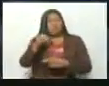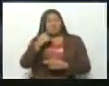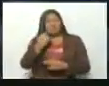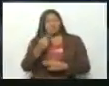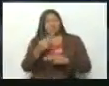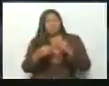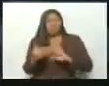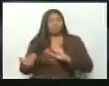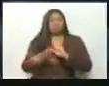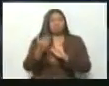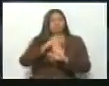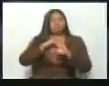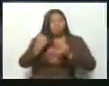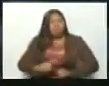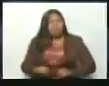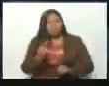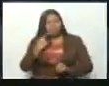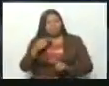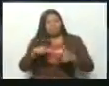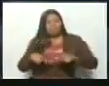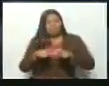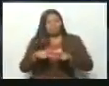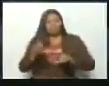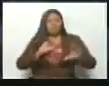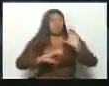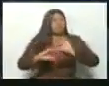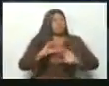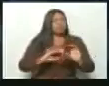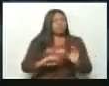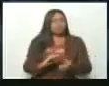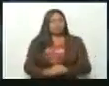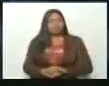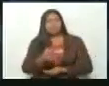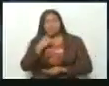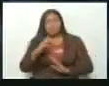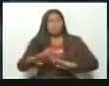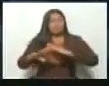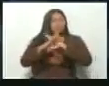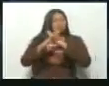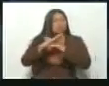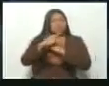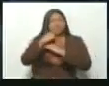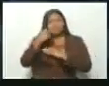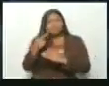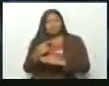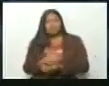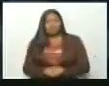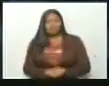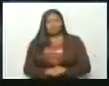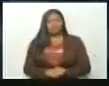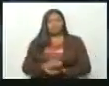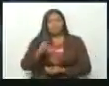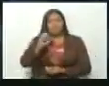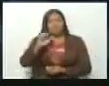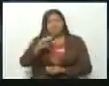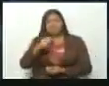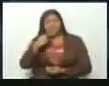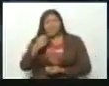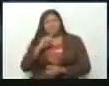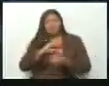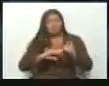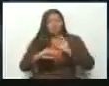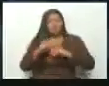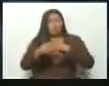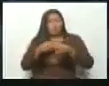cómo ha sido afectado el área de las telecomunicaciones. Cuando hablamos de las sanciones, yo siempre le digo a William Castillo, hablemos de